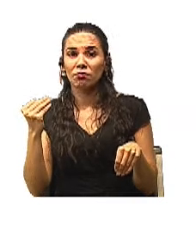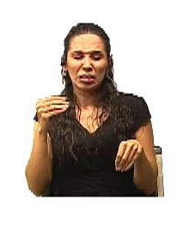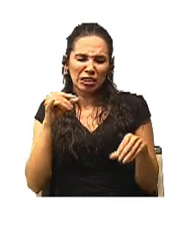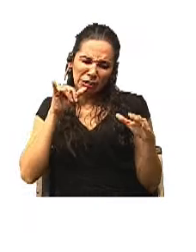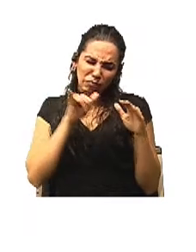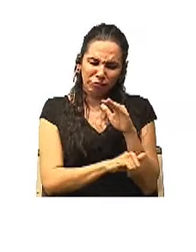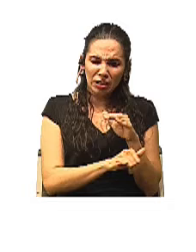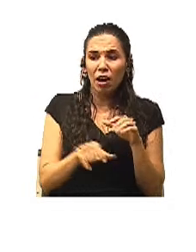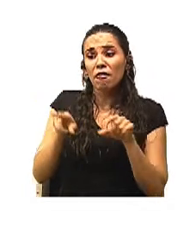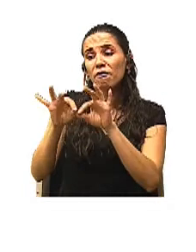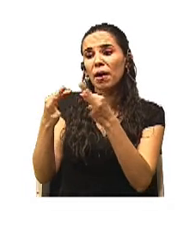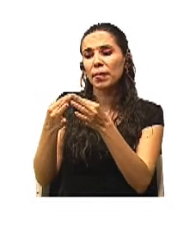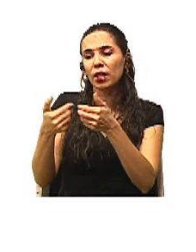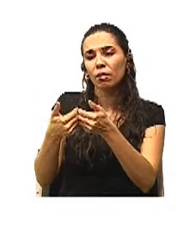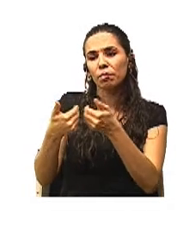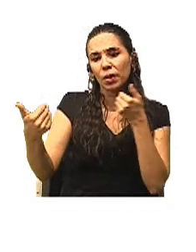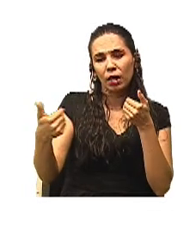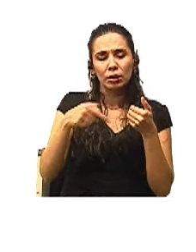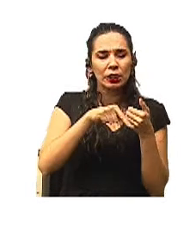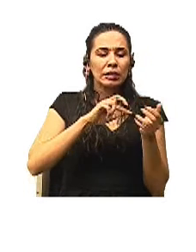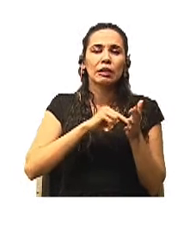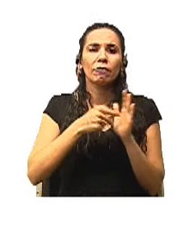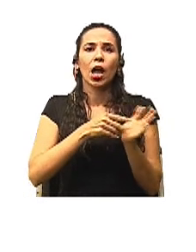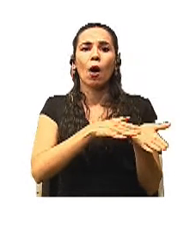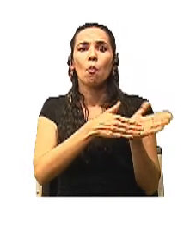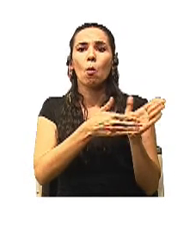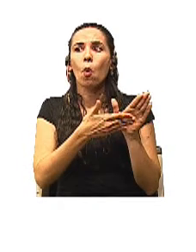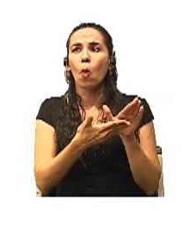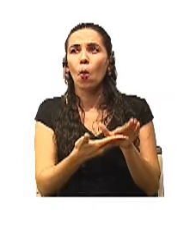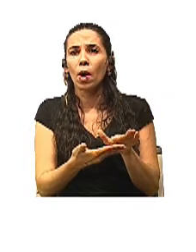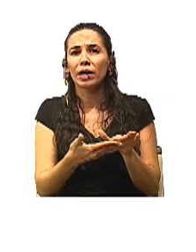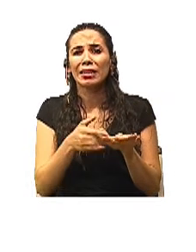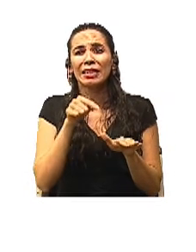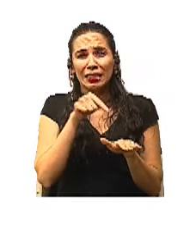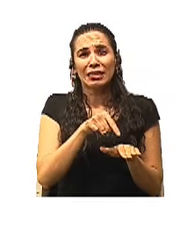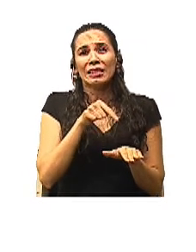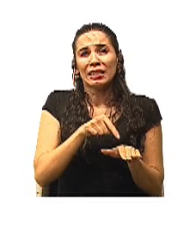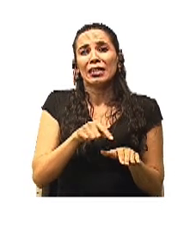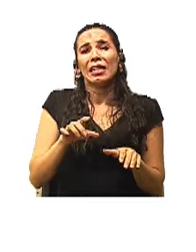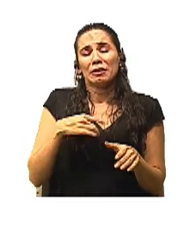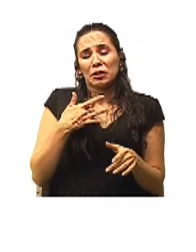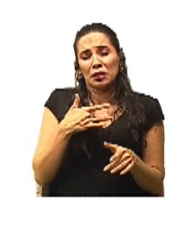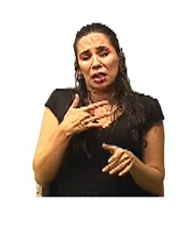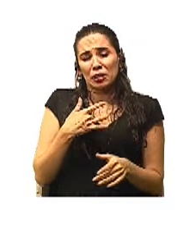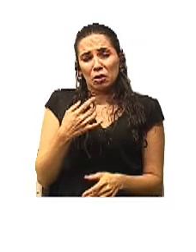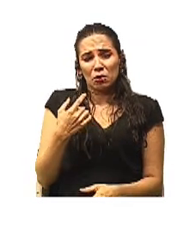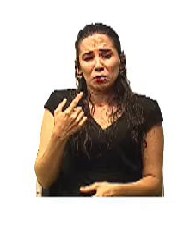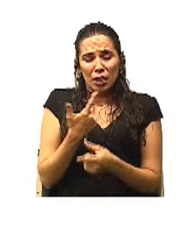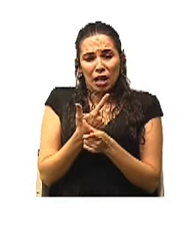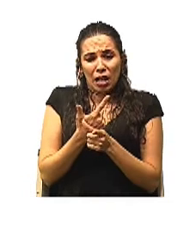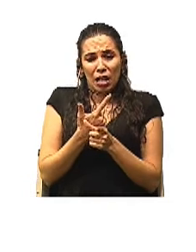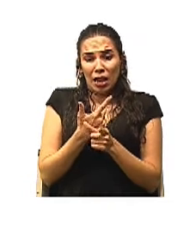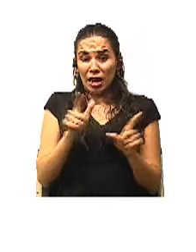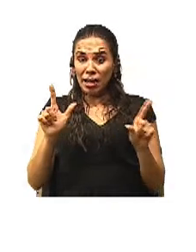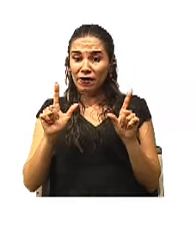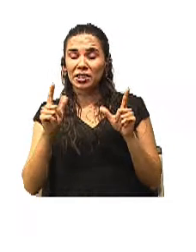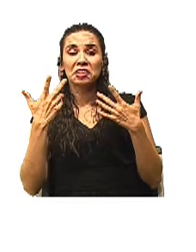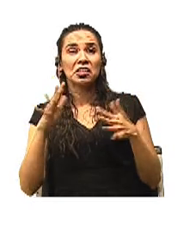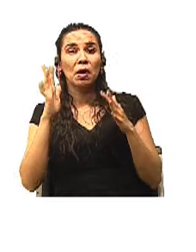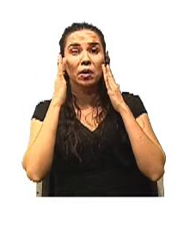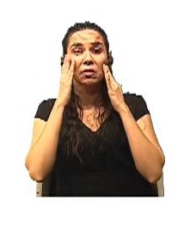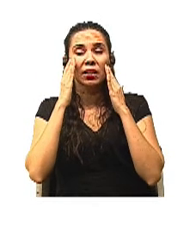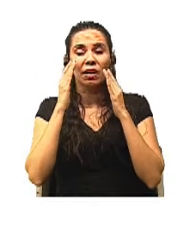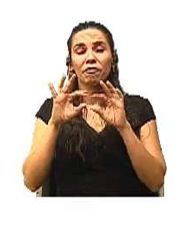de su familia y muere. Ya sin la preocupación de tener a Gregorio en casa y sintiéndose un poco más liberados, la familia